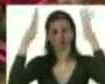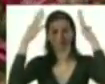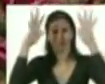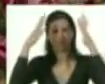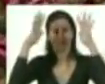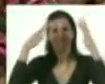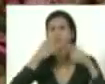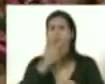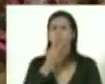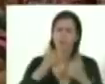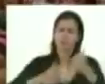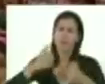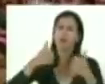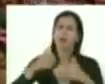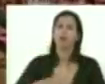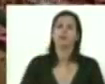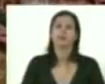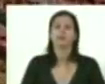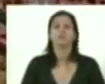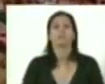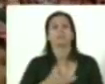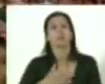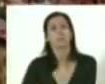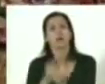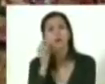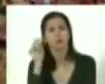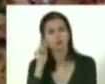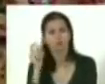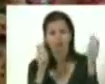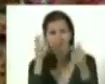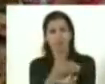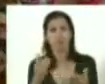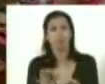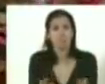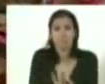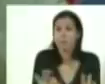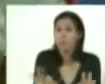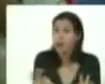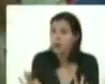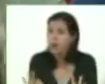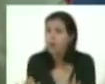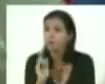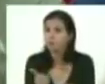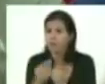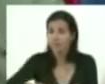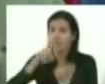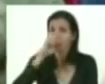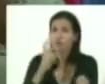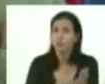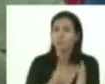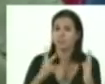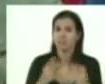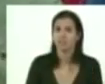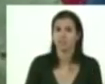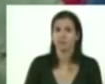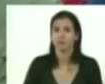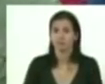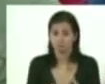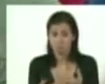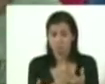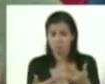Así que hermano, camarada, preparémonos, para que este año lo